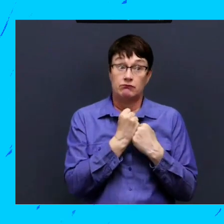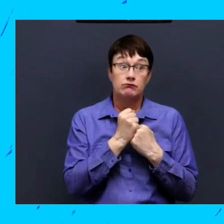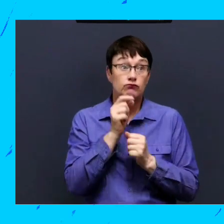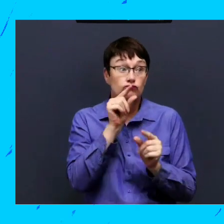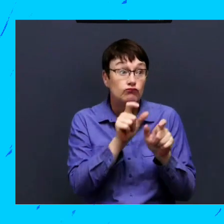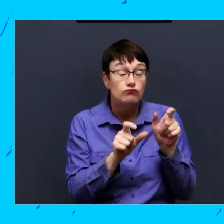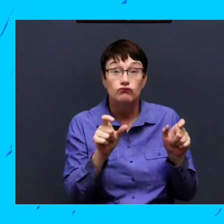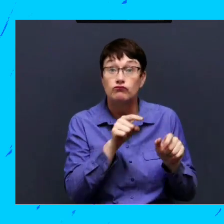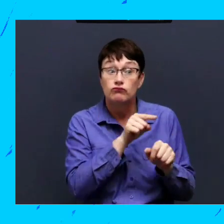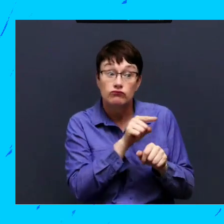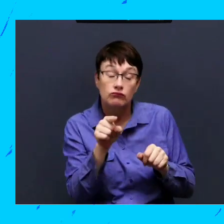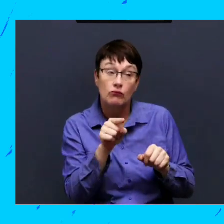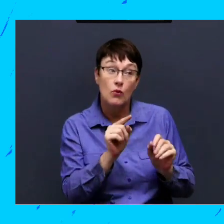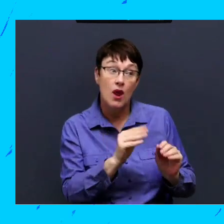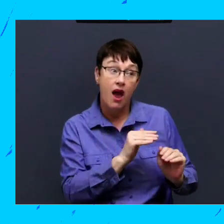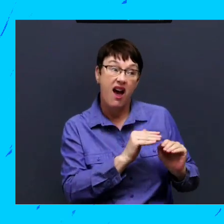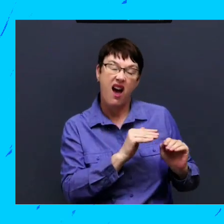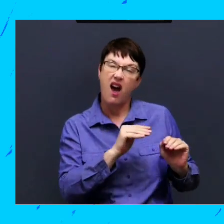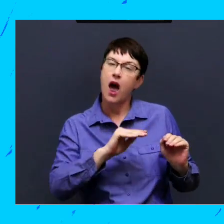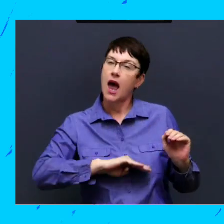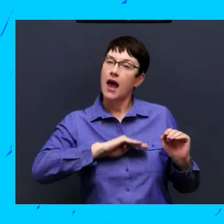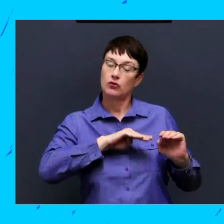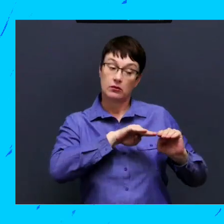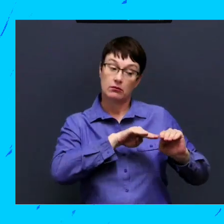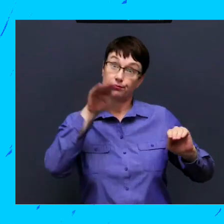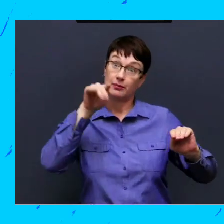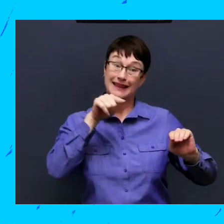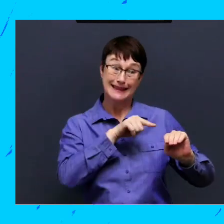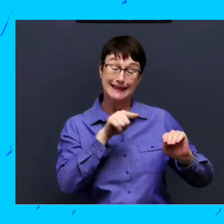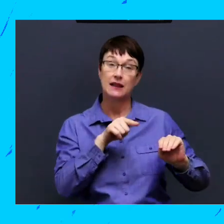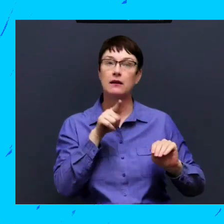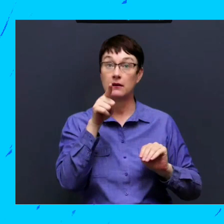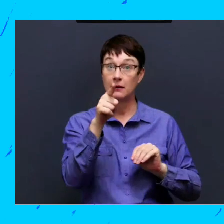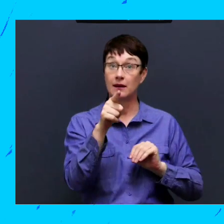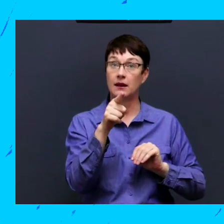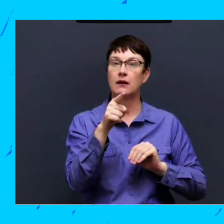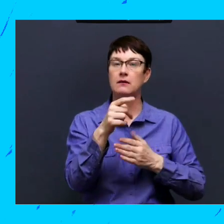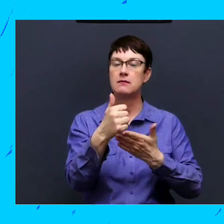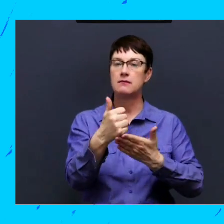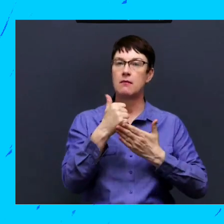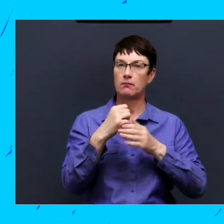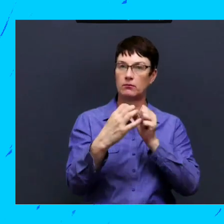el bienestar de los jóvenes, así que estamos muy contentos de tenerlo con nosotros.